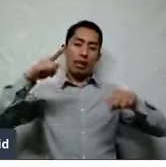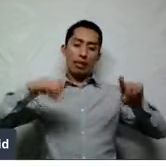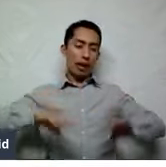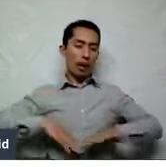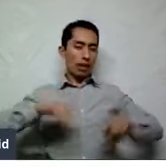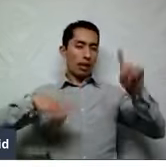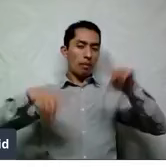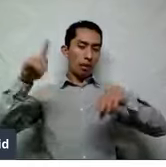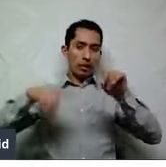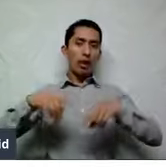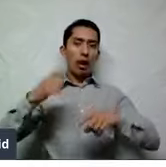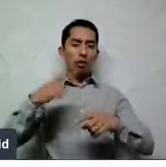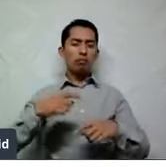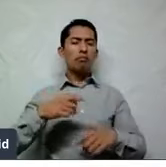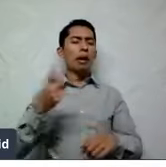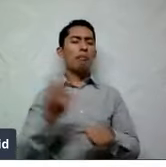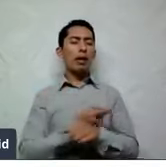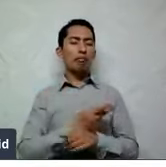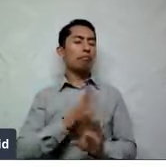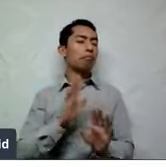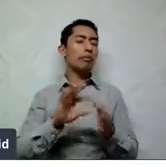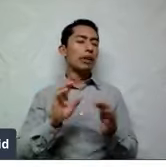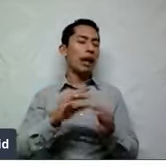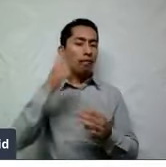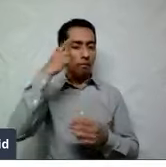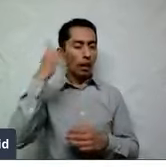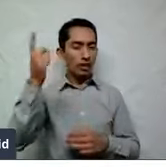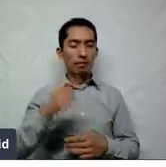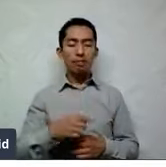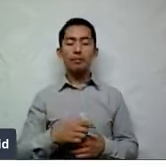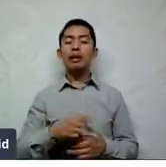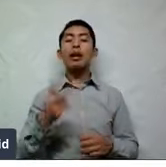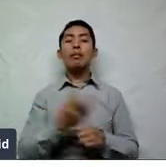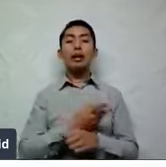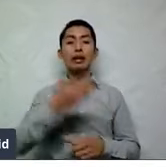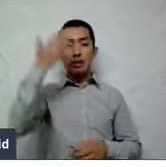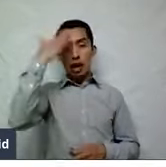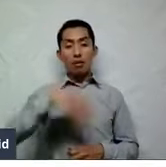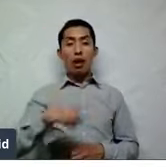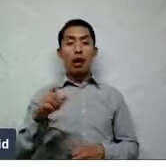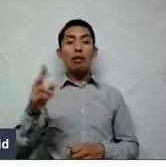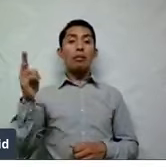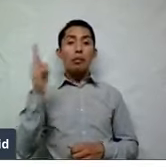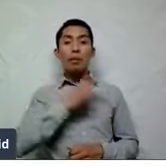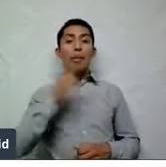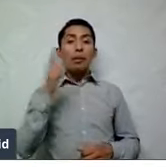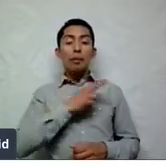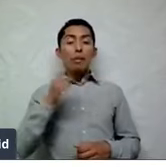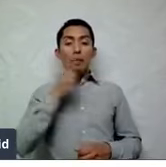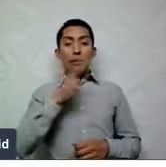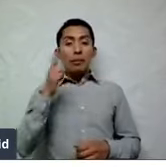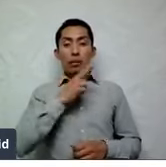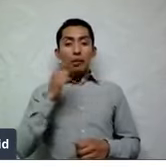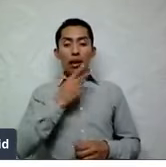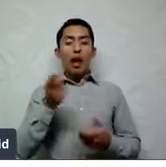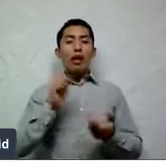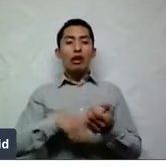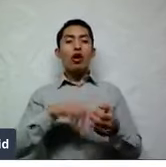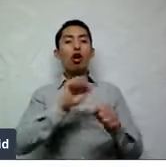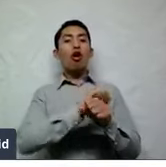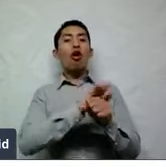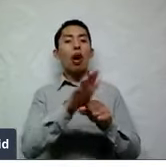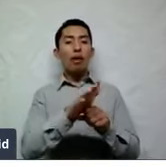muy sencillo. Puede ocurrir que de repente, acuérdense que estamos respirando virus. Creo que este virus, coronavirus, nos